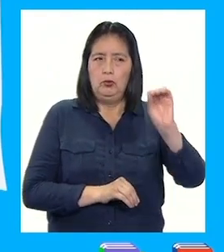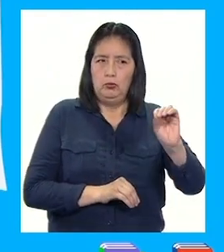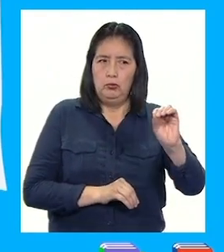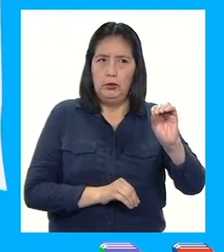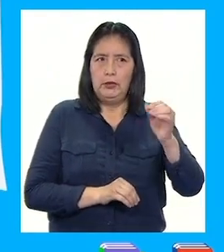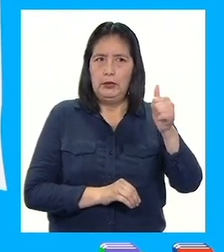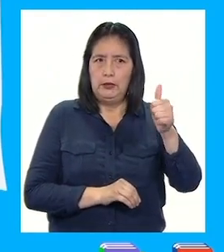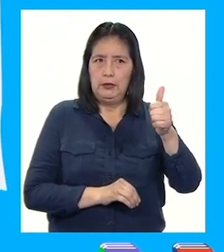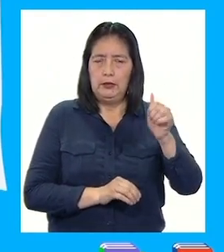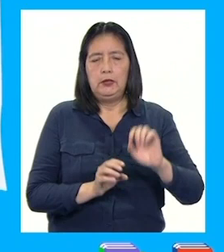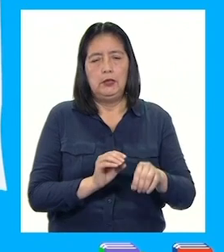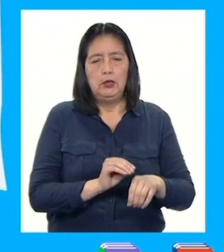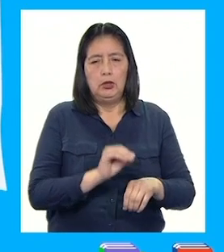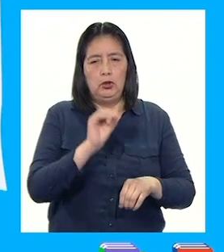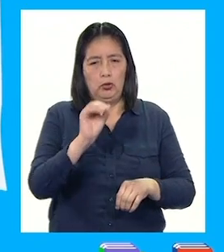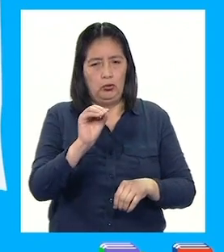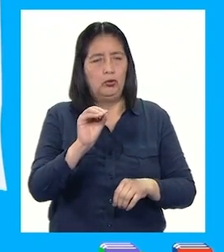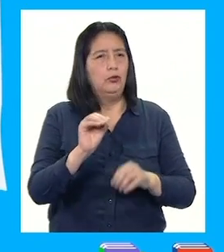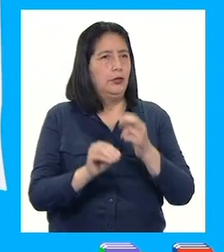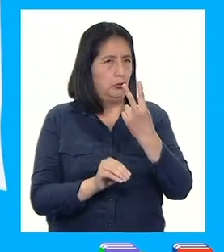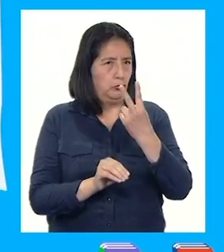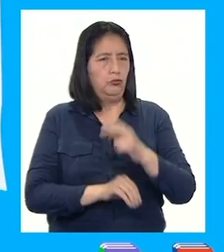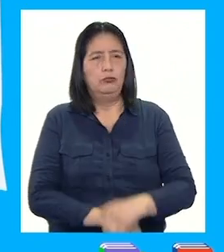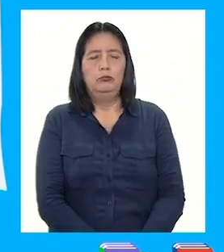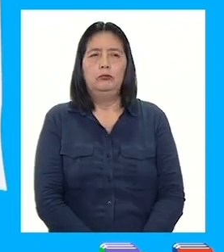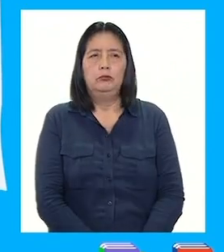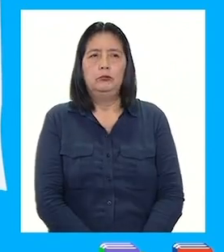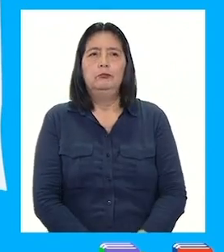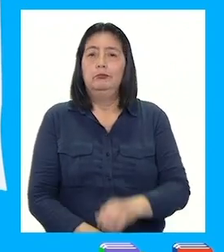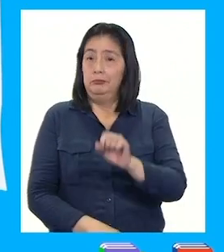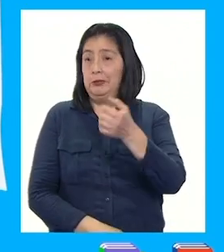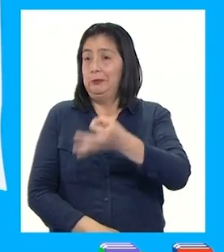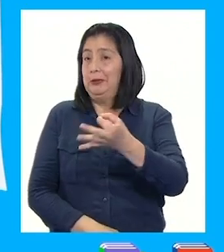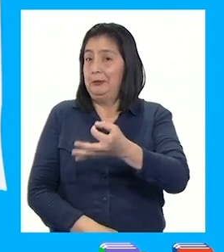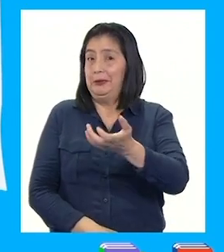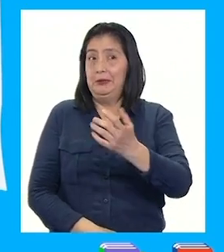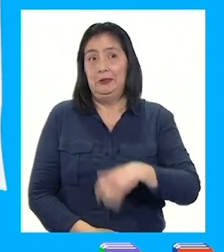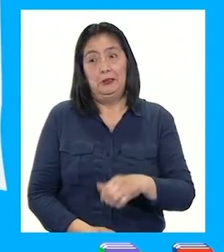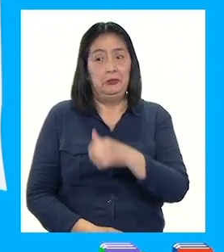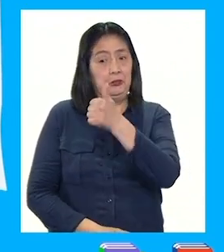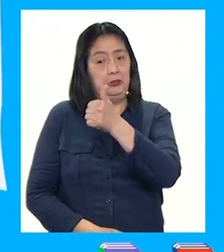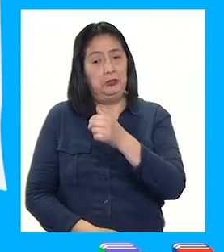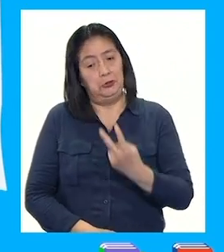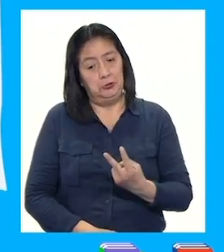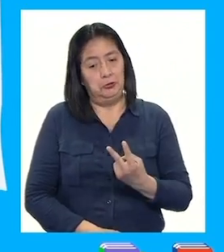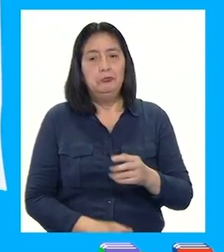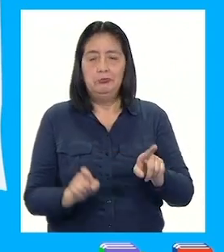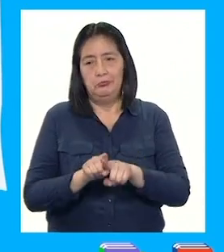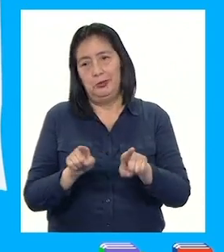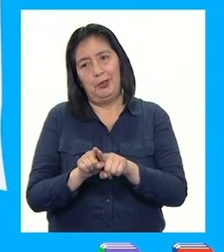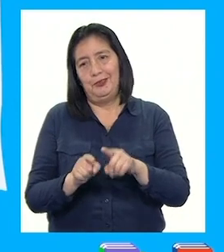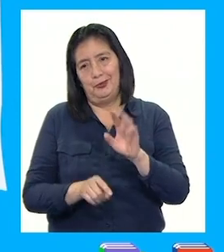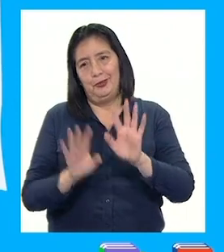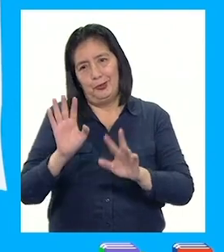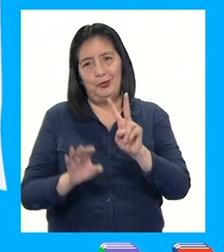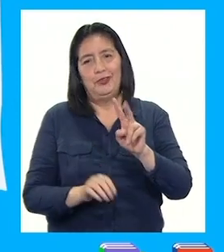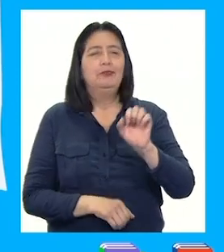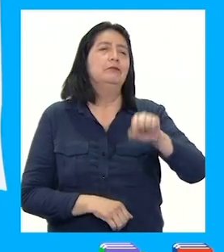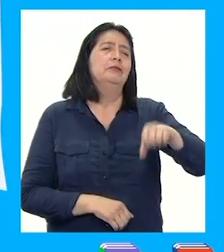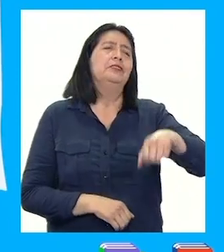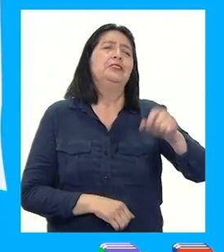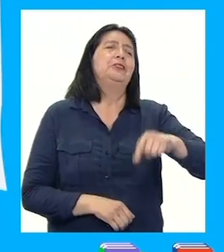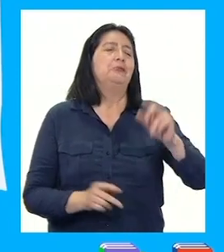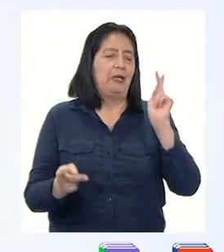la casilla del 10 y la otra en la casilla del 2. Por supuesto, 10 y 2 también nos dan 12. Sí,